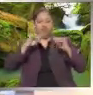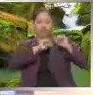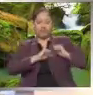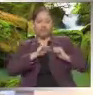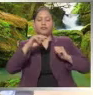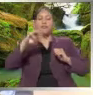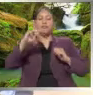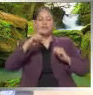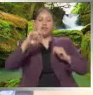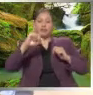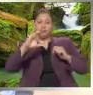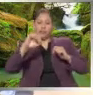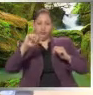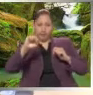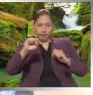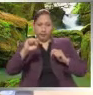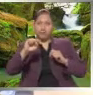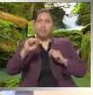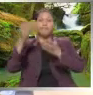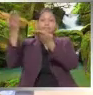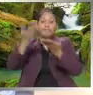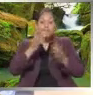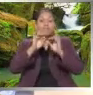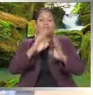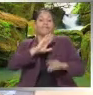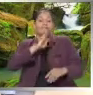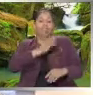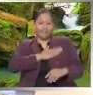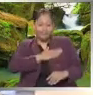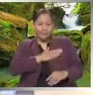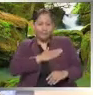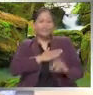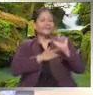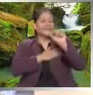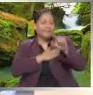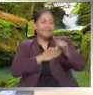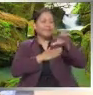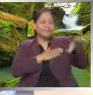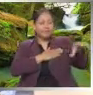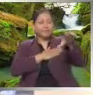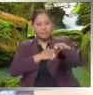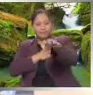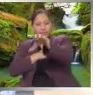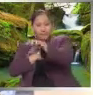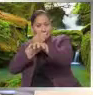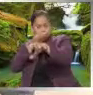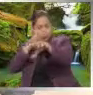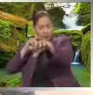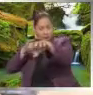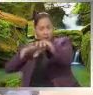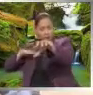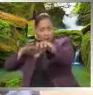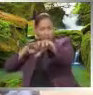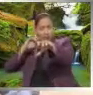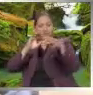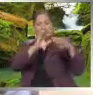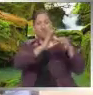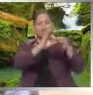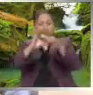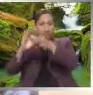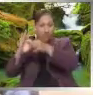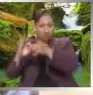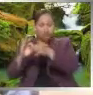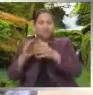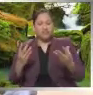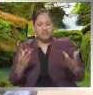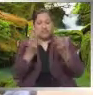de extrañarse que cuando llegaron los españoles, como sucedió con muchos pueblos que estaban cerca de la Gran Tenochtitlán, pues se aliaron con